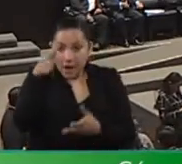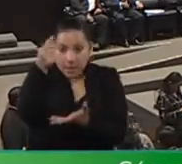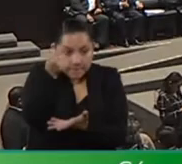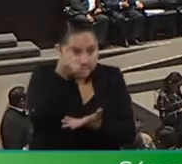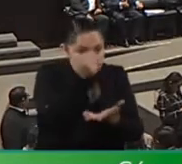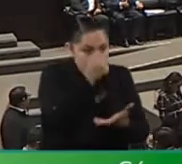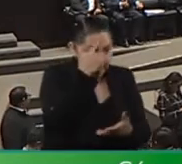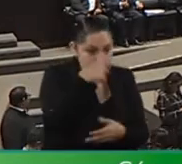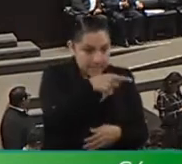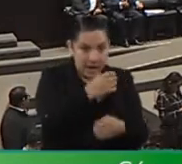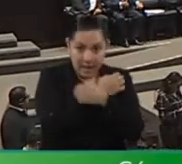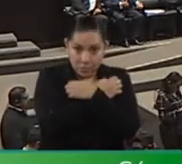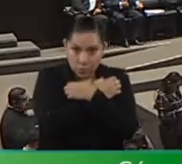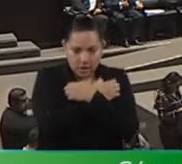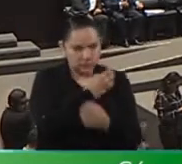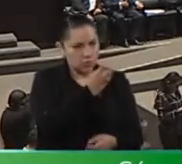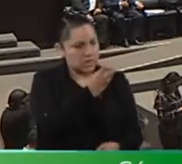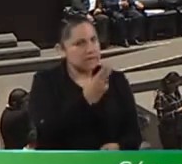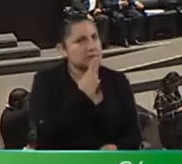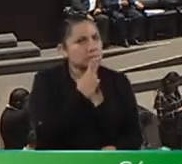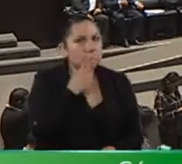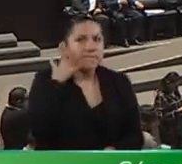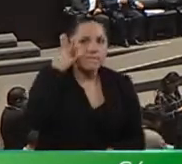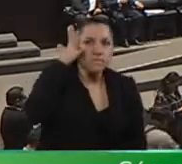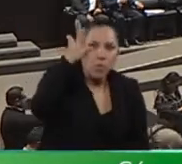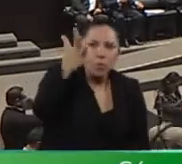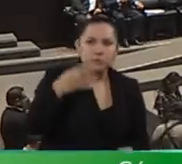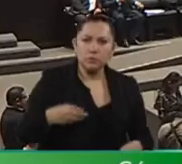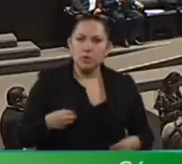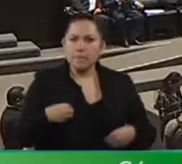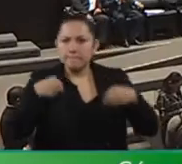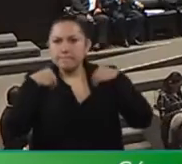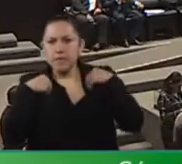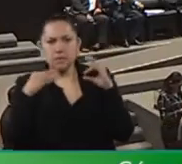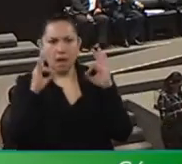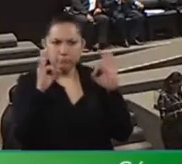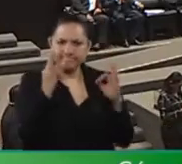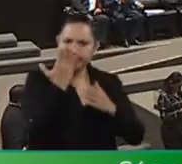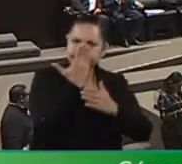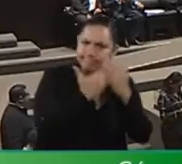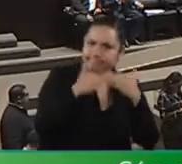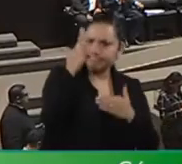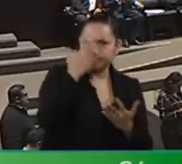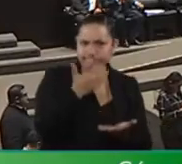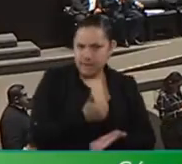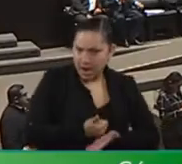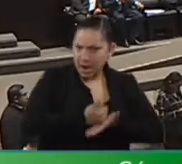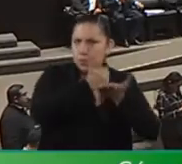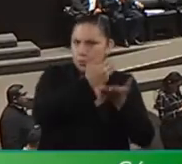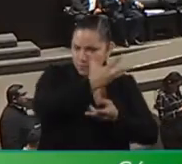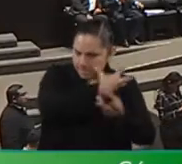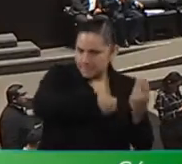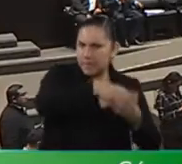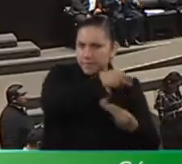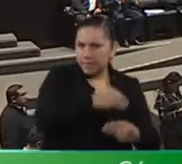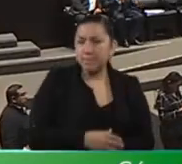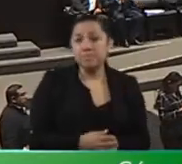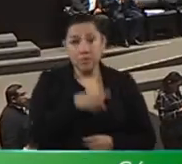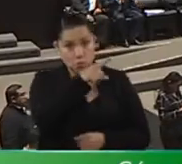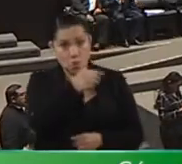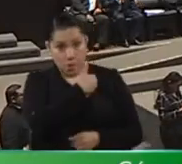el bienestar del país a largo plazo. No tengo derecho a fallar, pero la construcción del Tren Maya